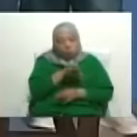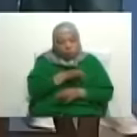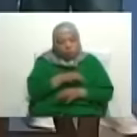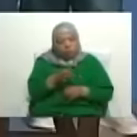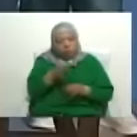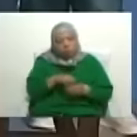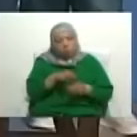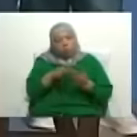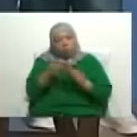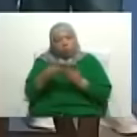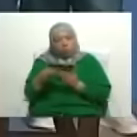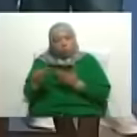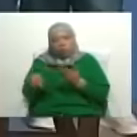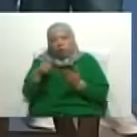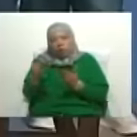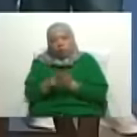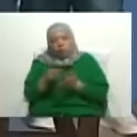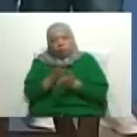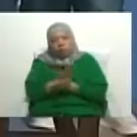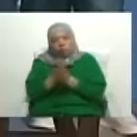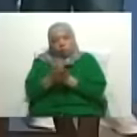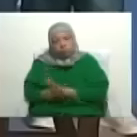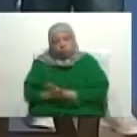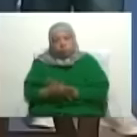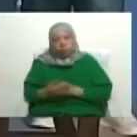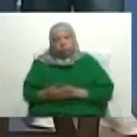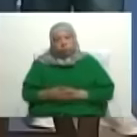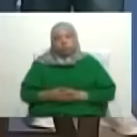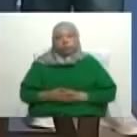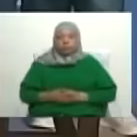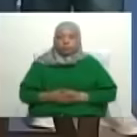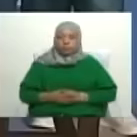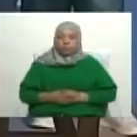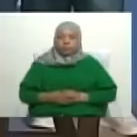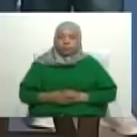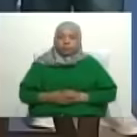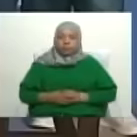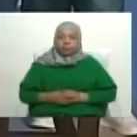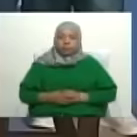colectivos, todos, exterminio. Neutralización es exterminio.